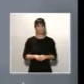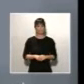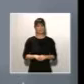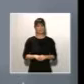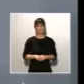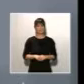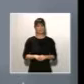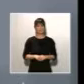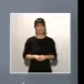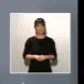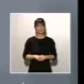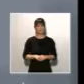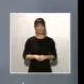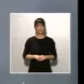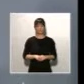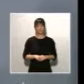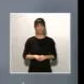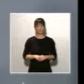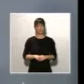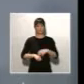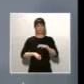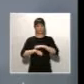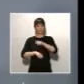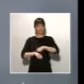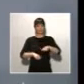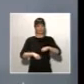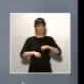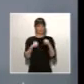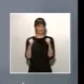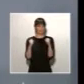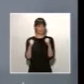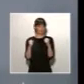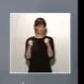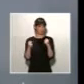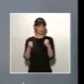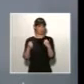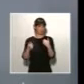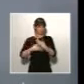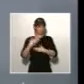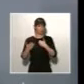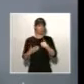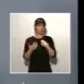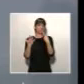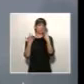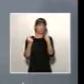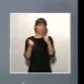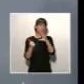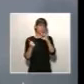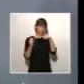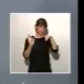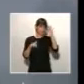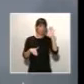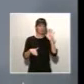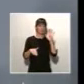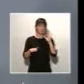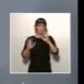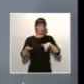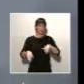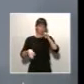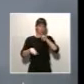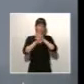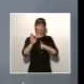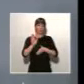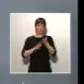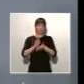médicos internos residentes y de otras especialidades en el último año de residencia que pueden